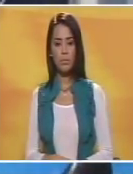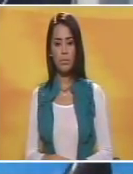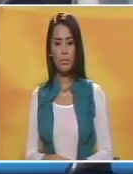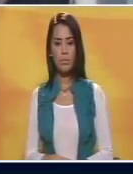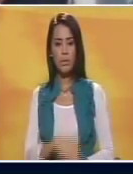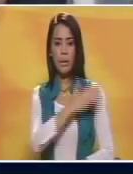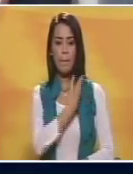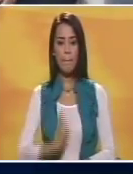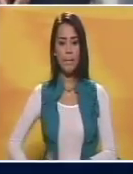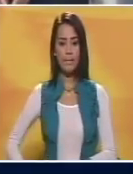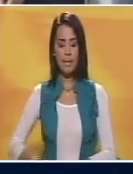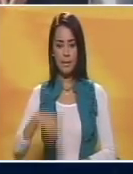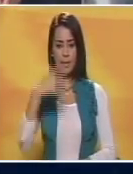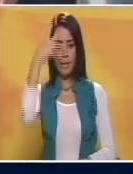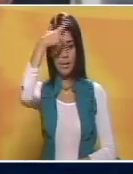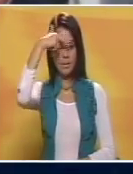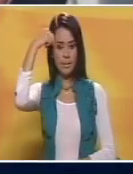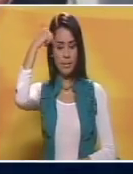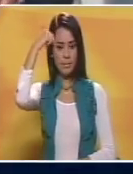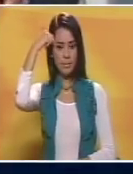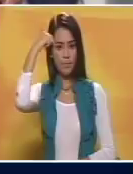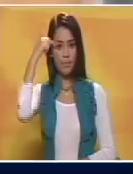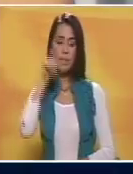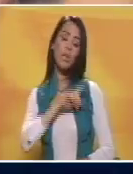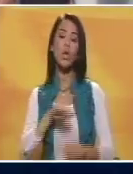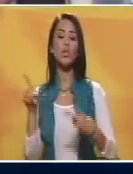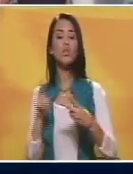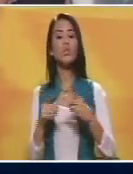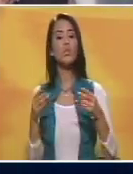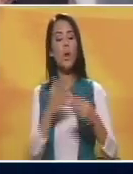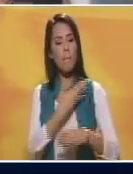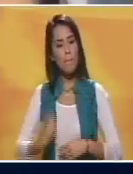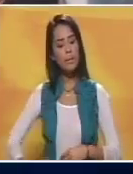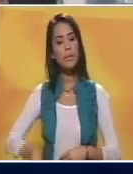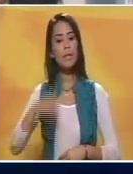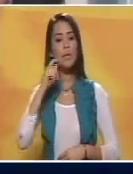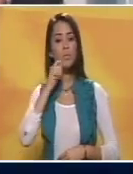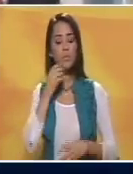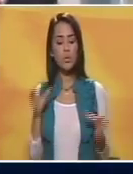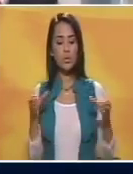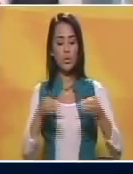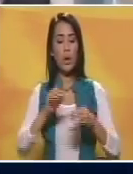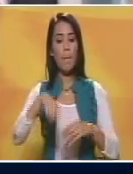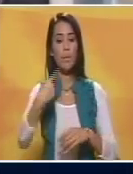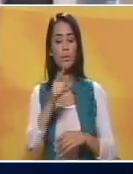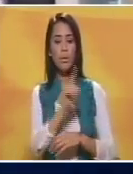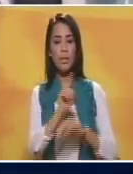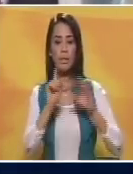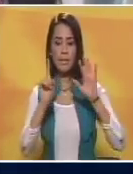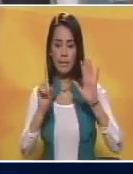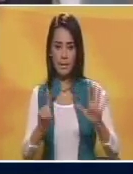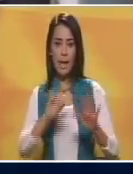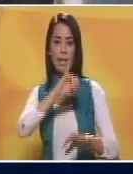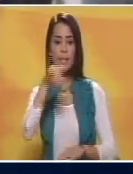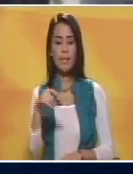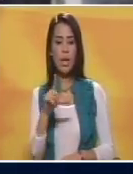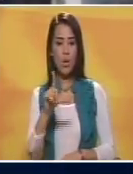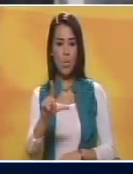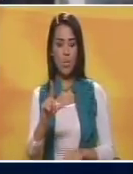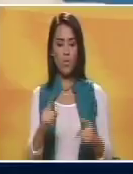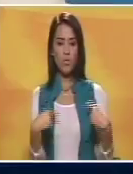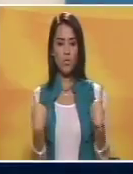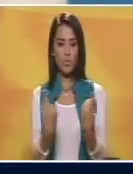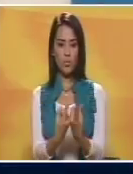El presidente de Estados Unidos, Donald Trump, y su homólogo ruso, Vladimir Putin, se reunirán el próximo 16 de julio en